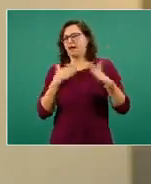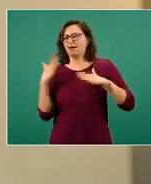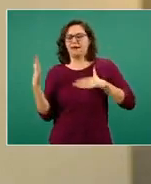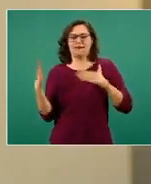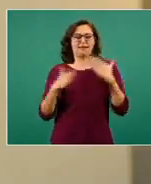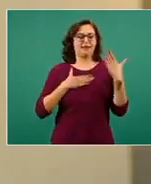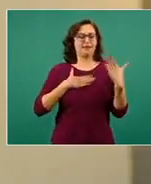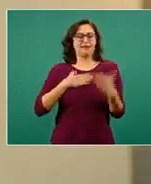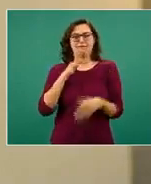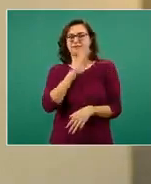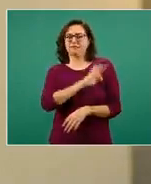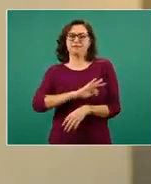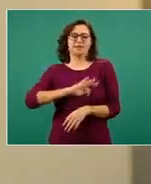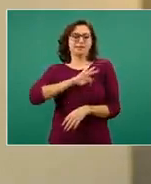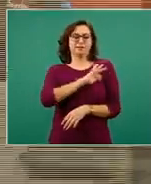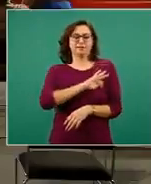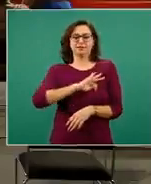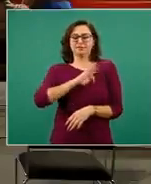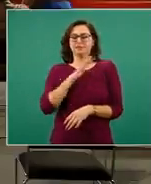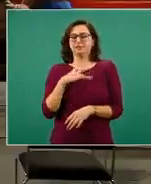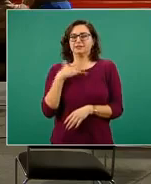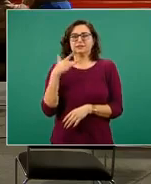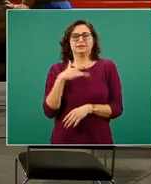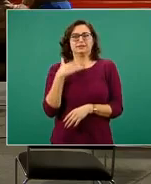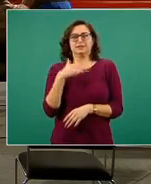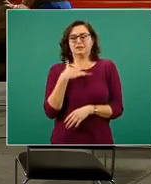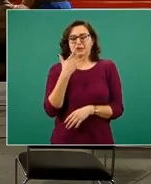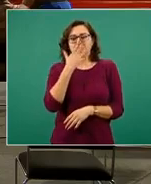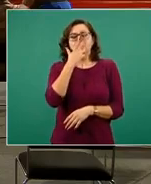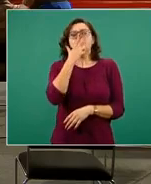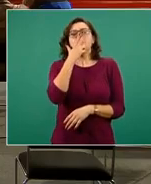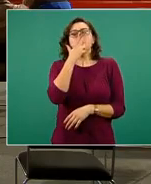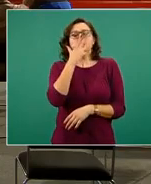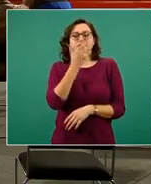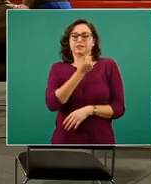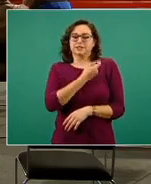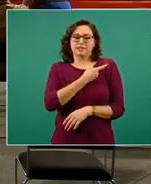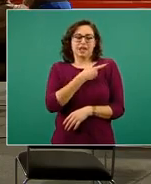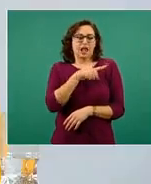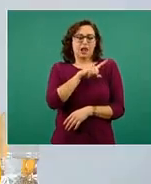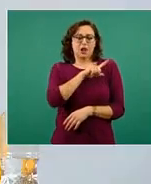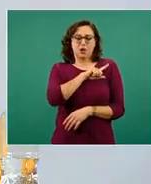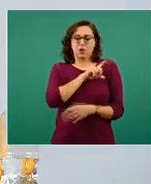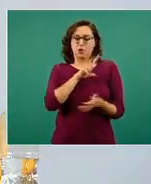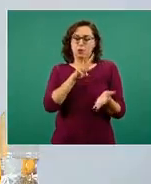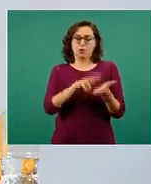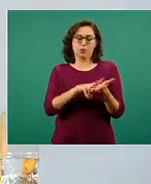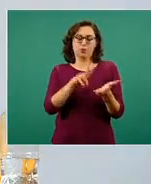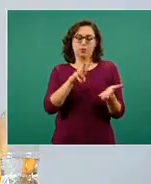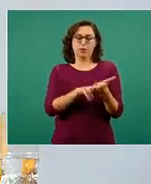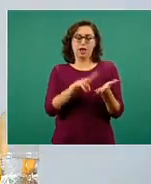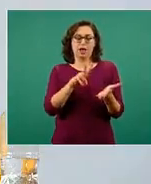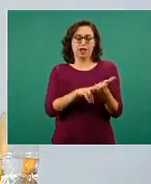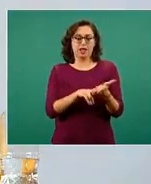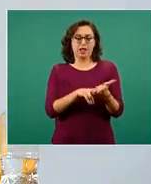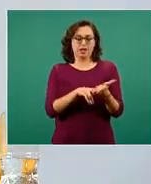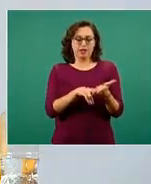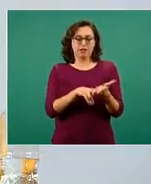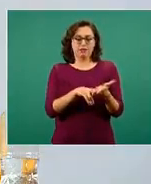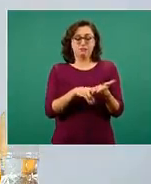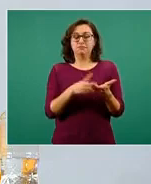a que es un bien público valioso. Esto es muy importante porque esta visión de